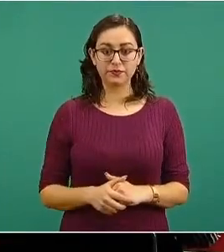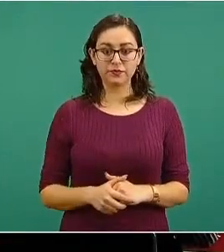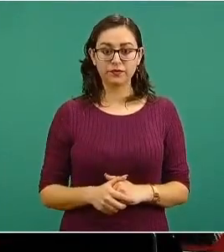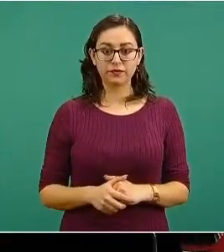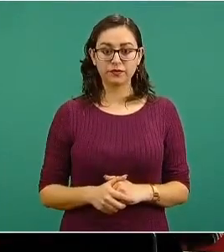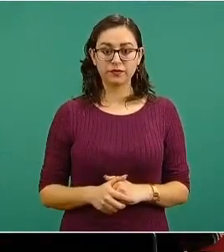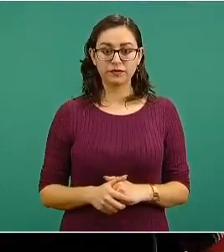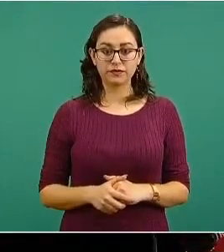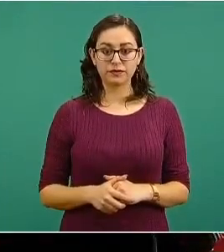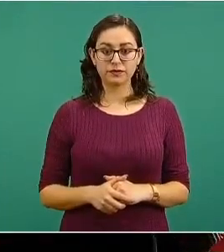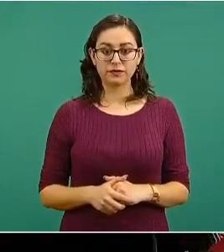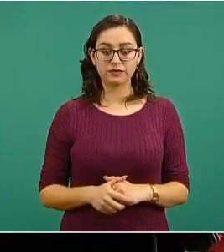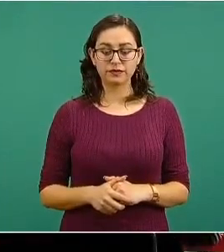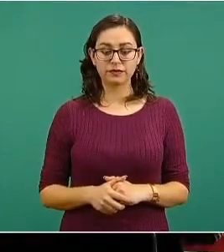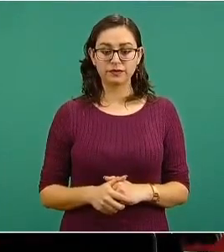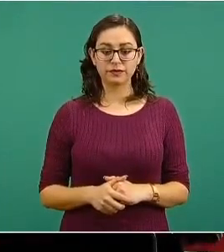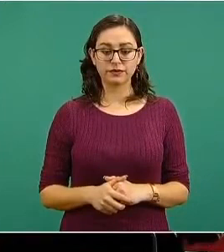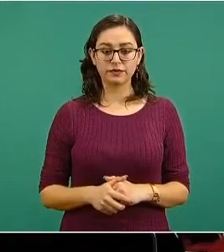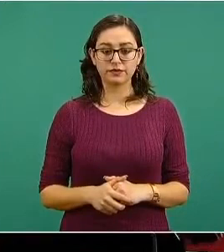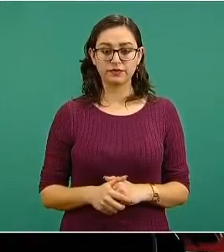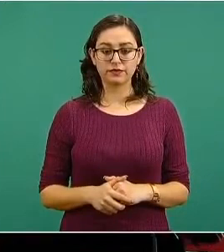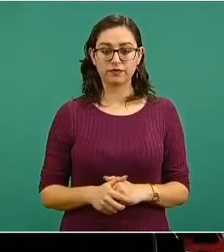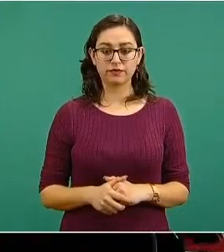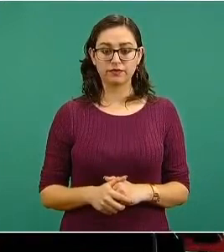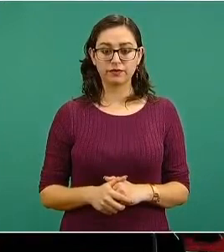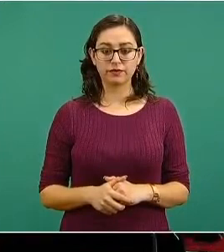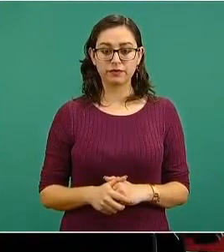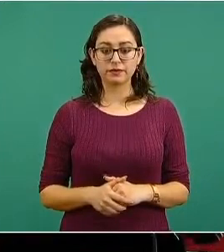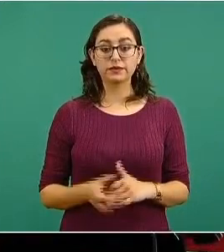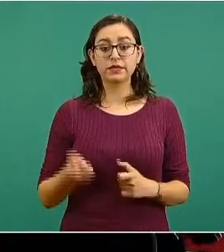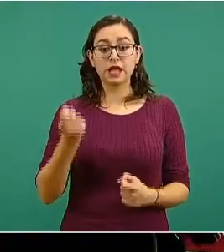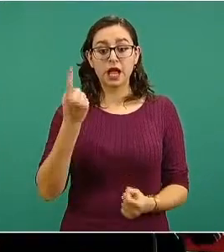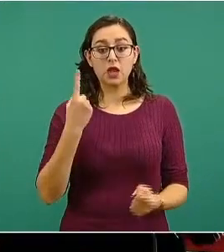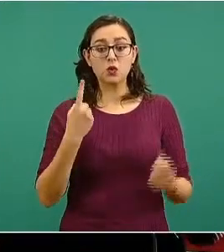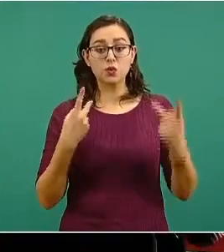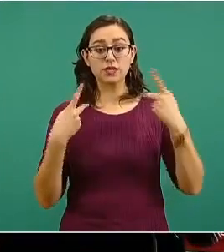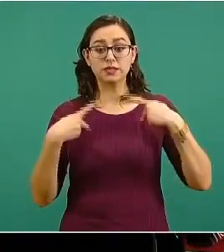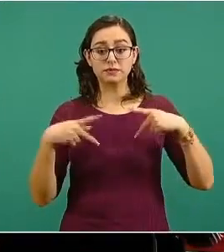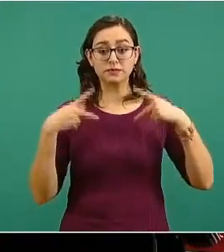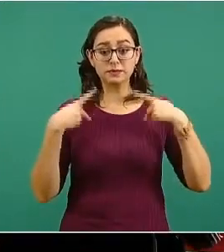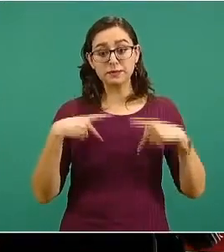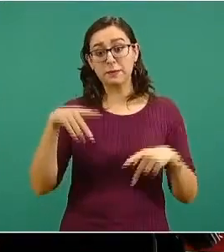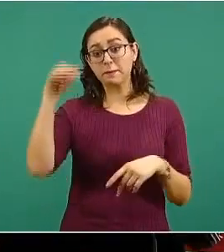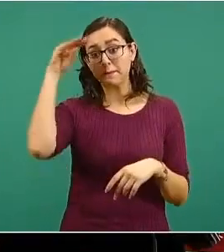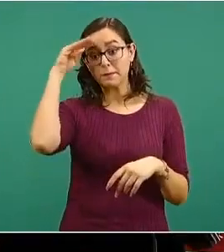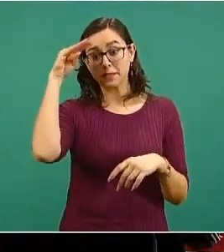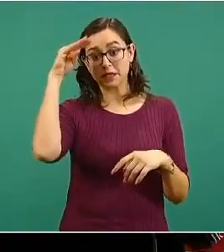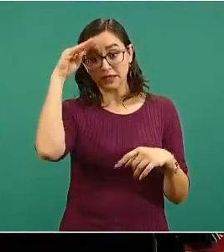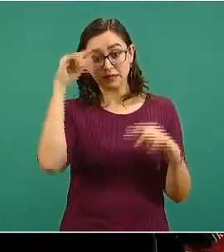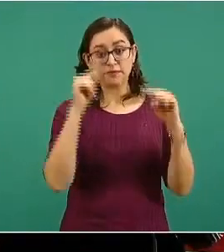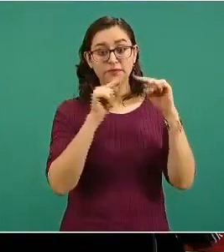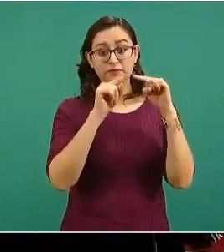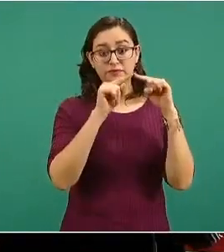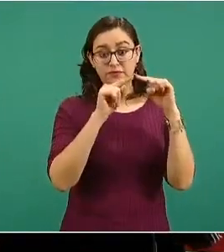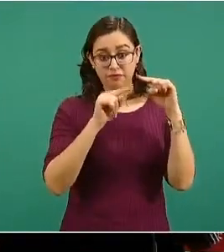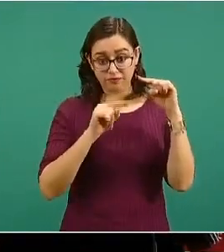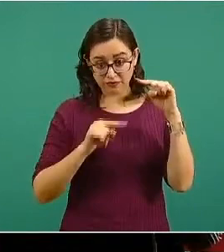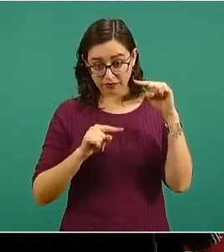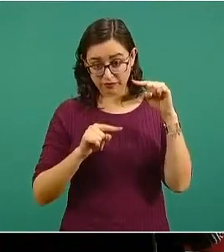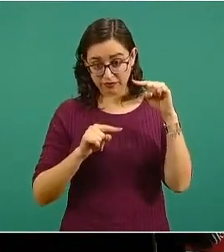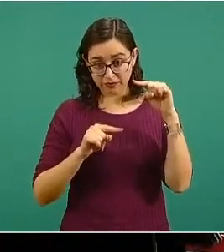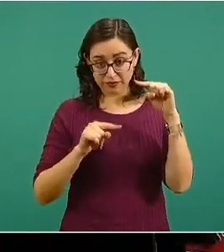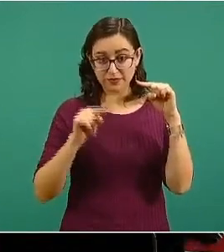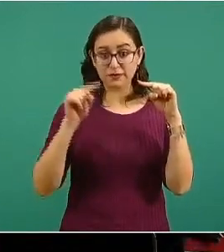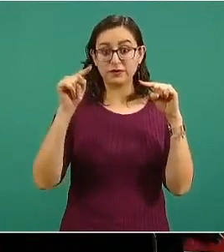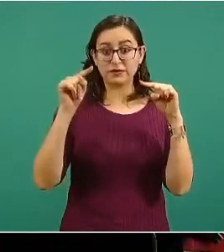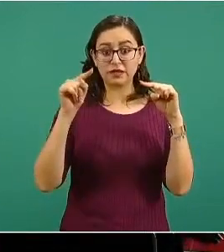interpretado erróneamente este descenso como una falta de